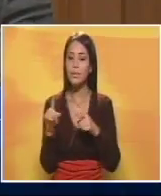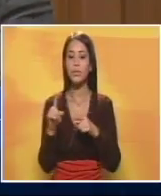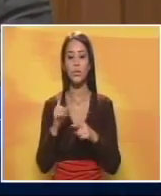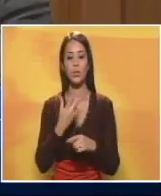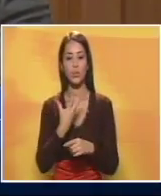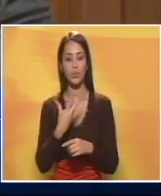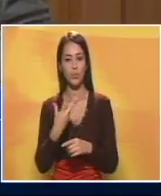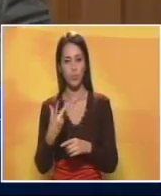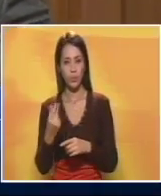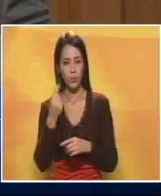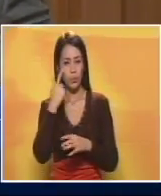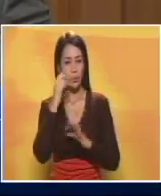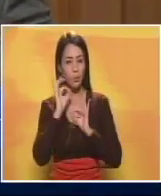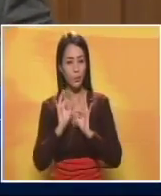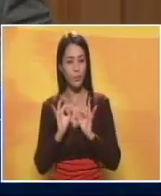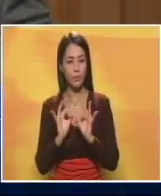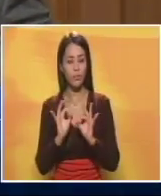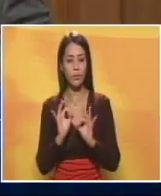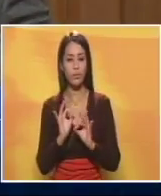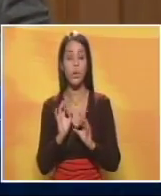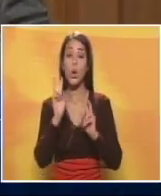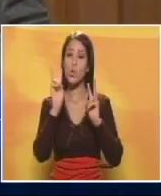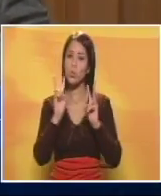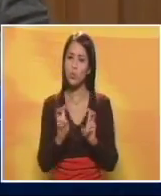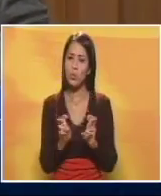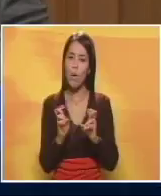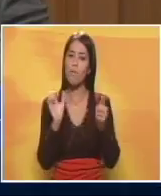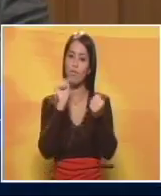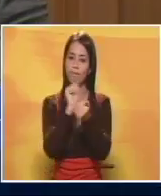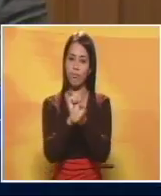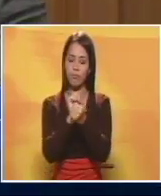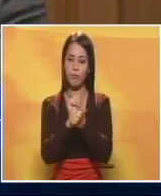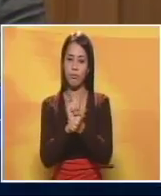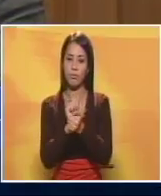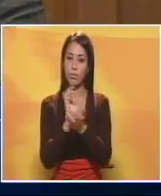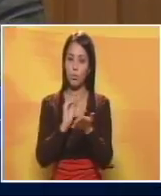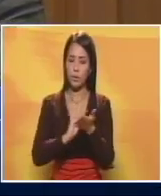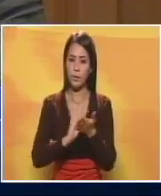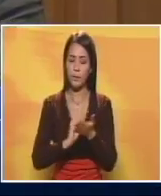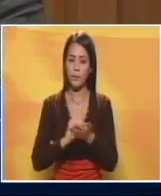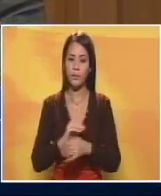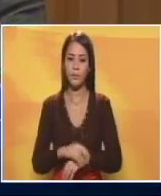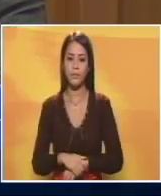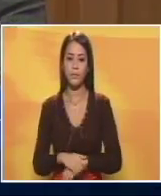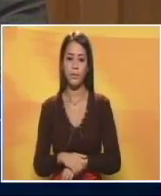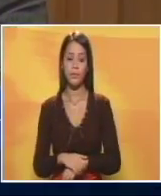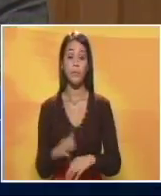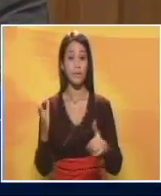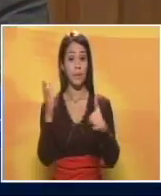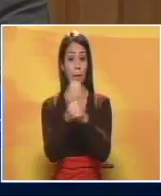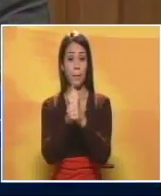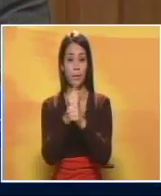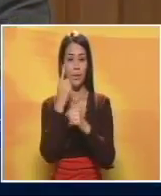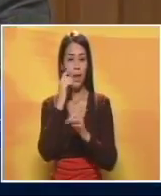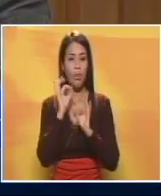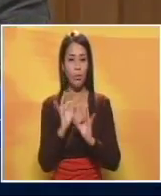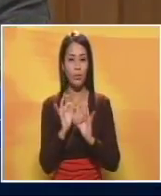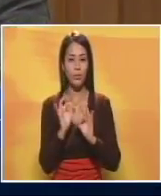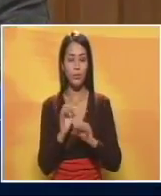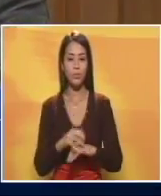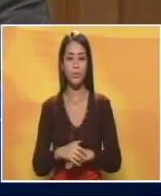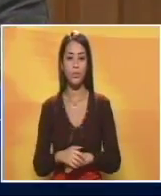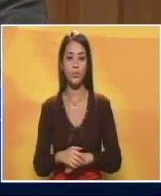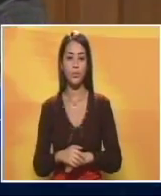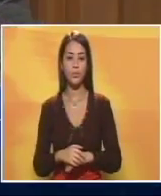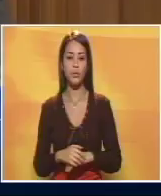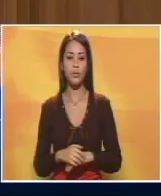no descartamos que se produzcan nuevas detenciones. Hemos logrado incautar una mansión en